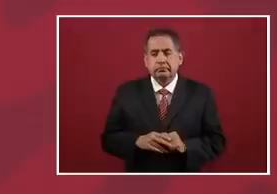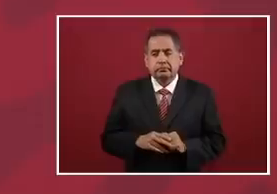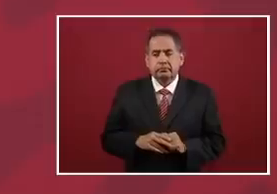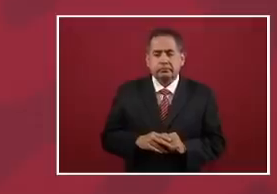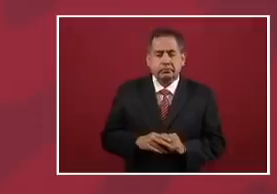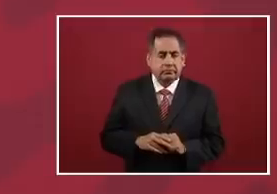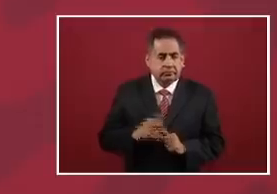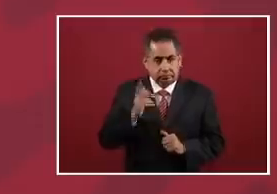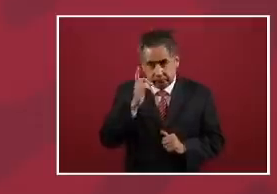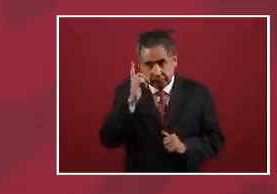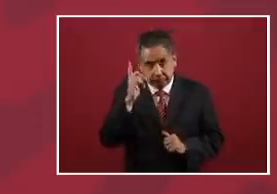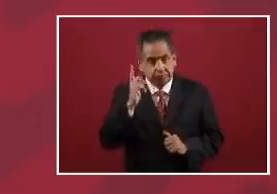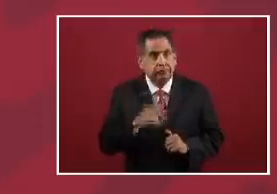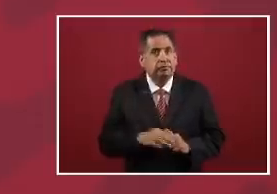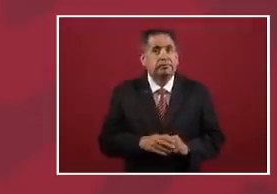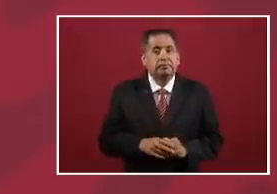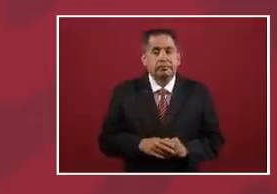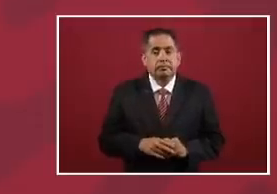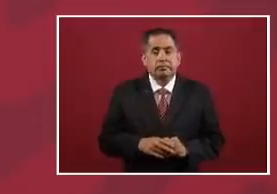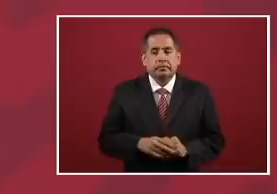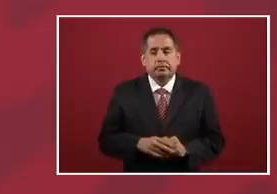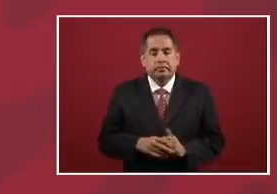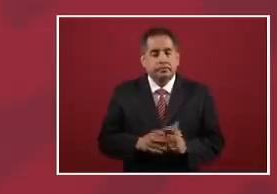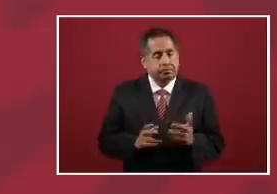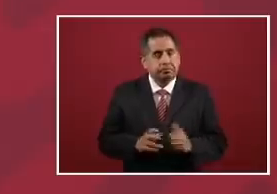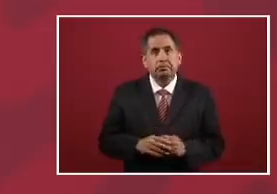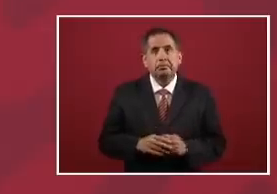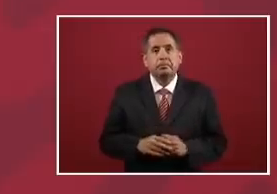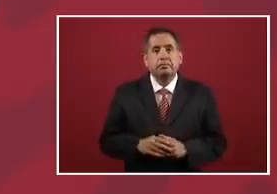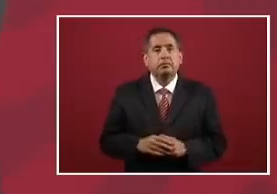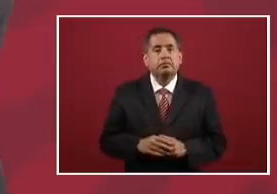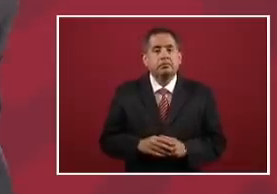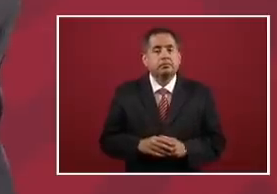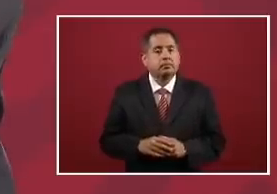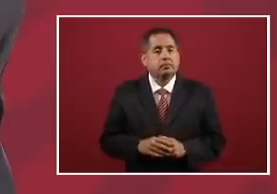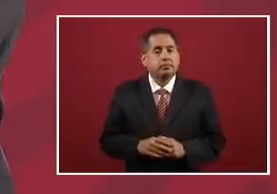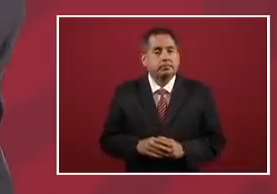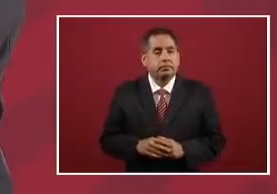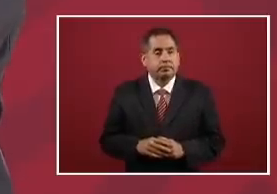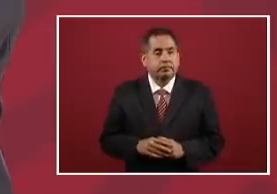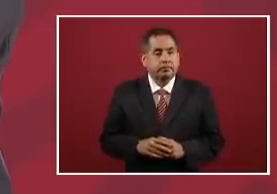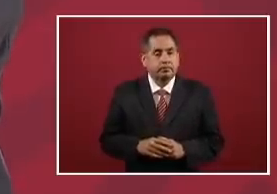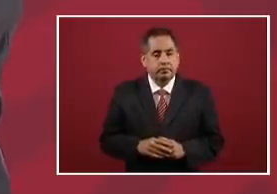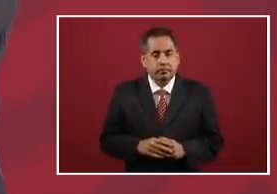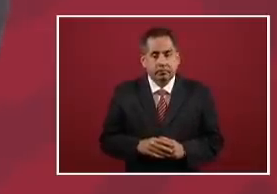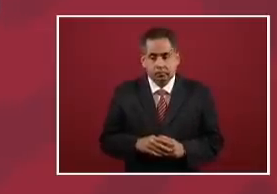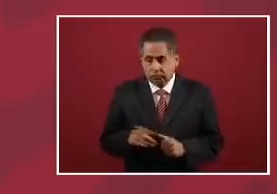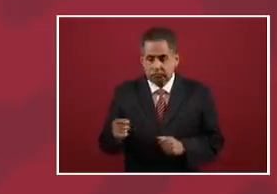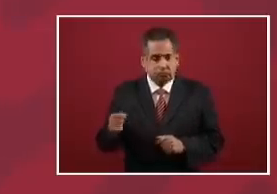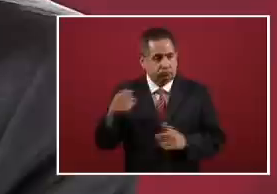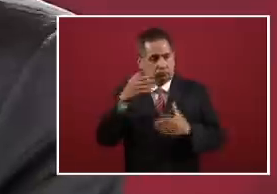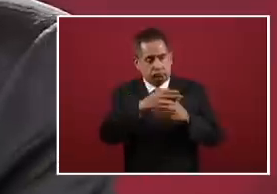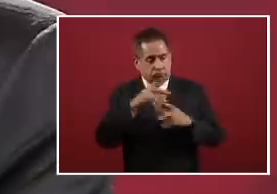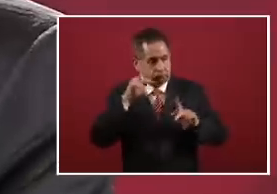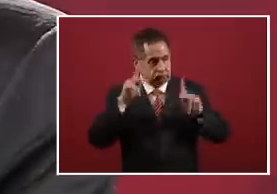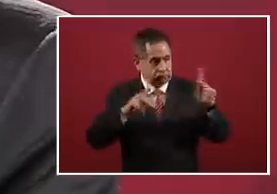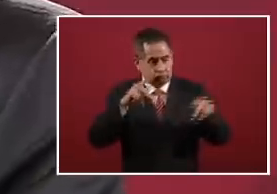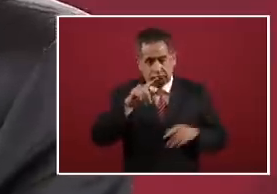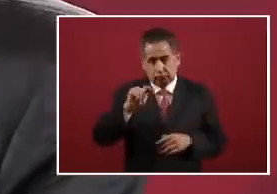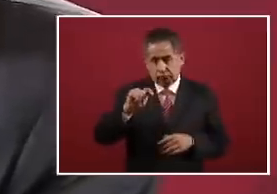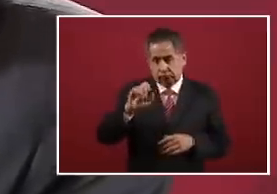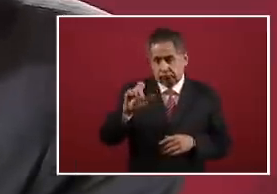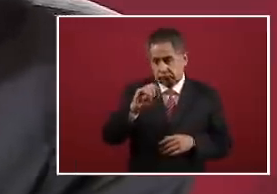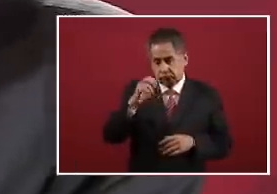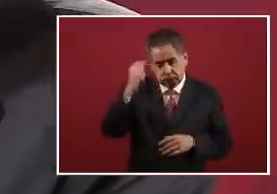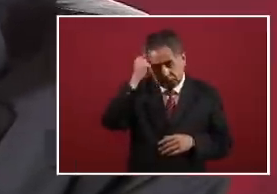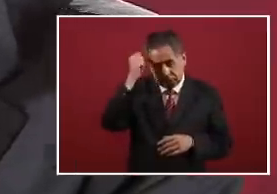se vaya, bueno, a Texcoco, de la